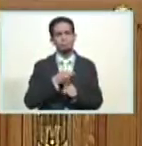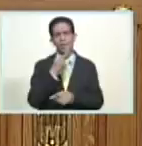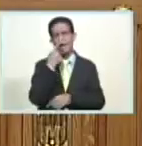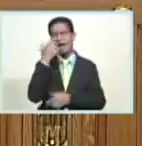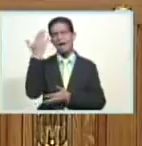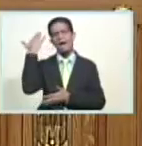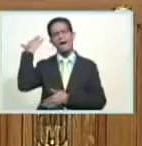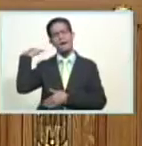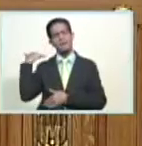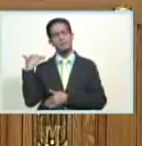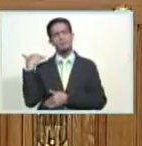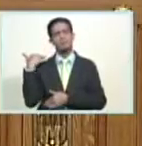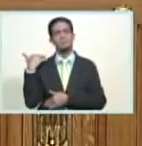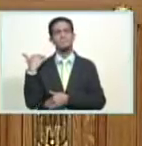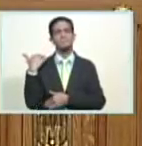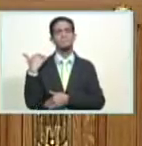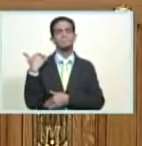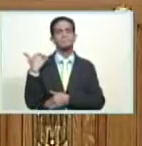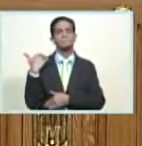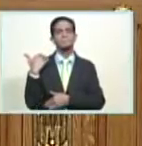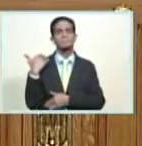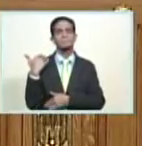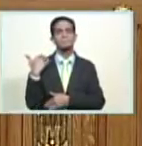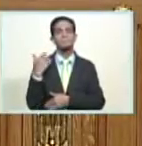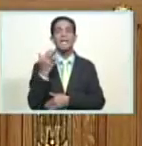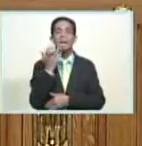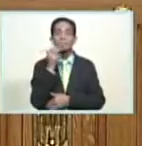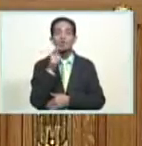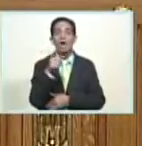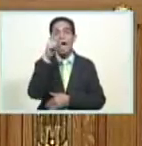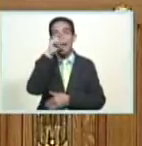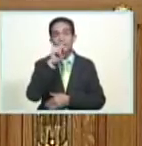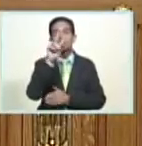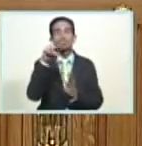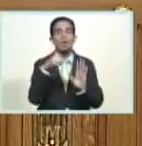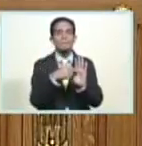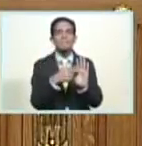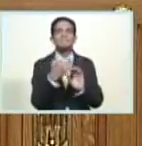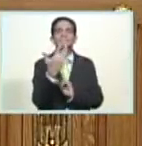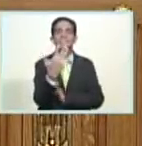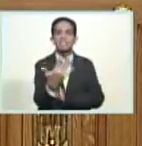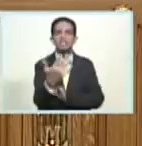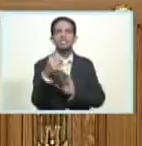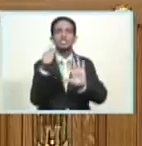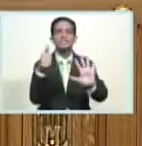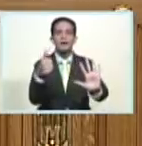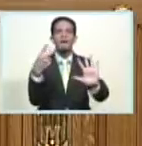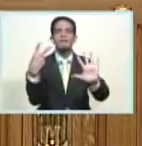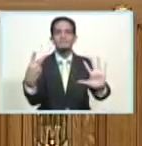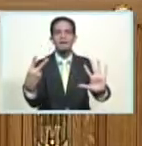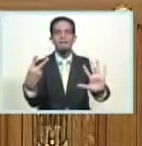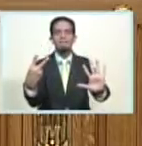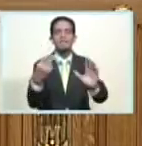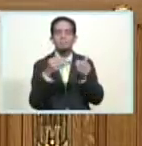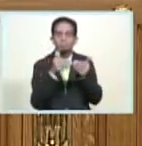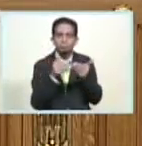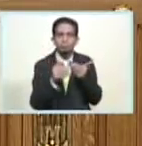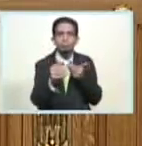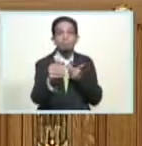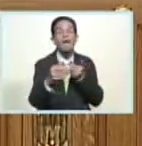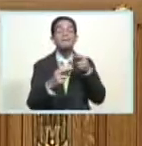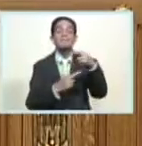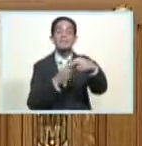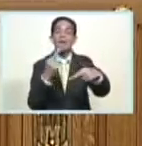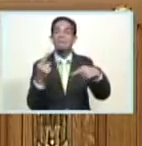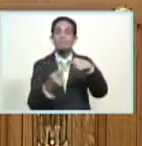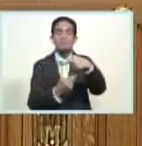4? ¿Es que en ese periodo maravilloso, el 2005, 6, 7, 8, 10, 11, 12, la revolución